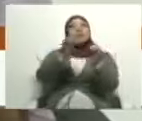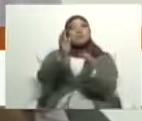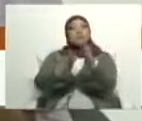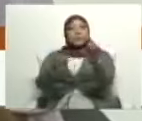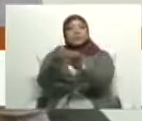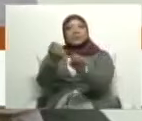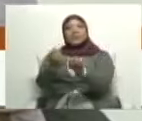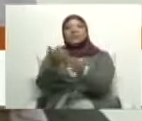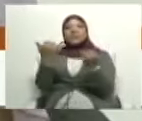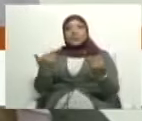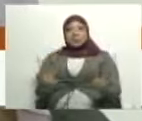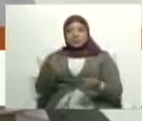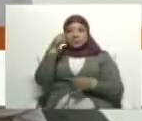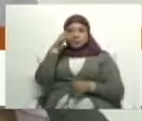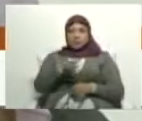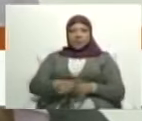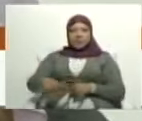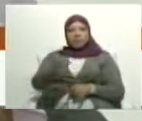públicas nutridas,